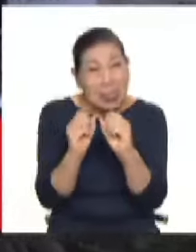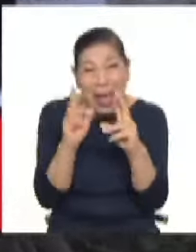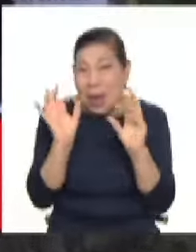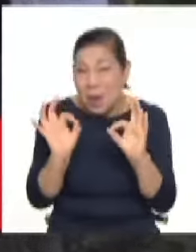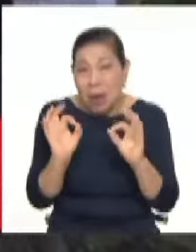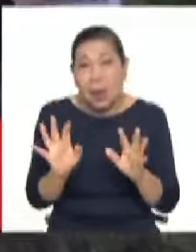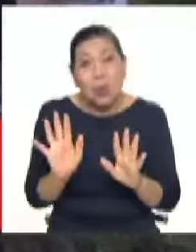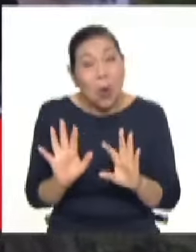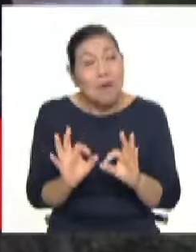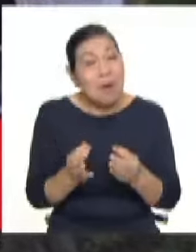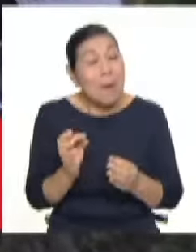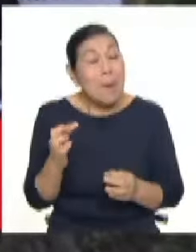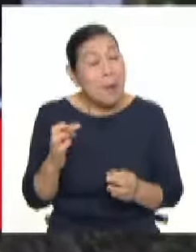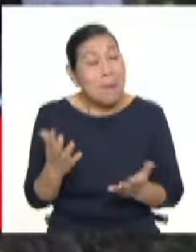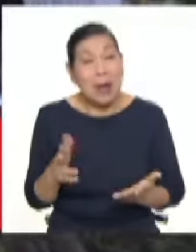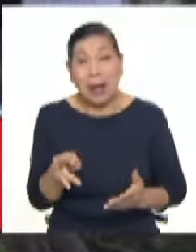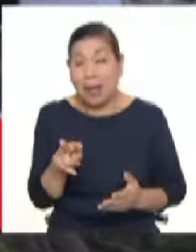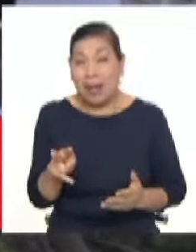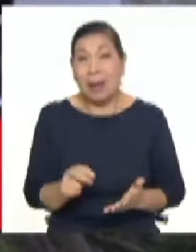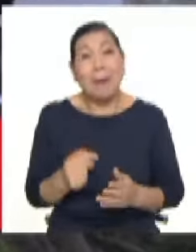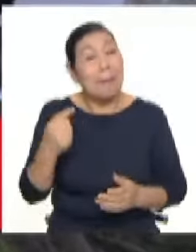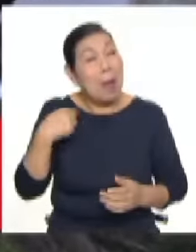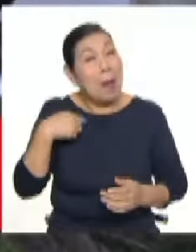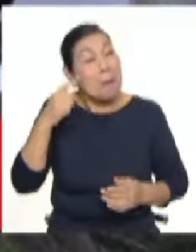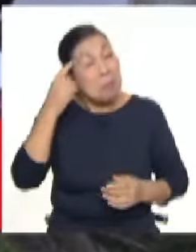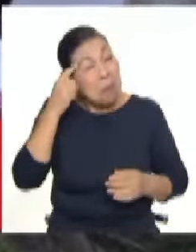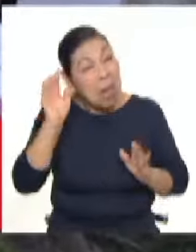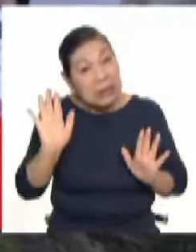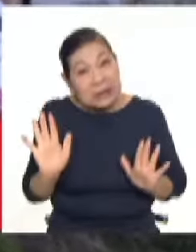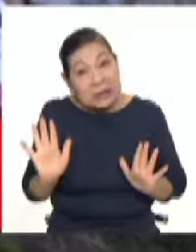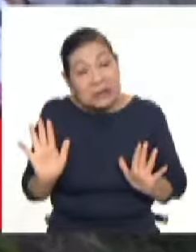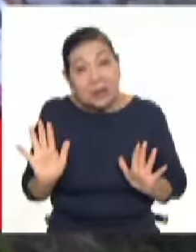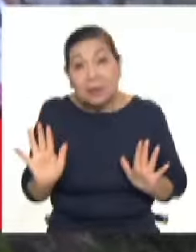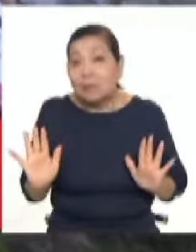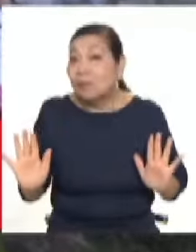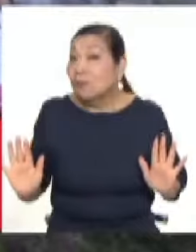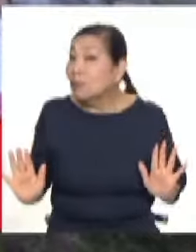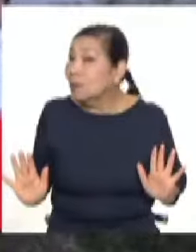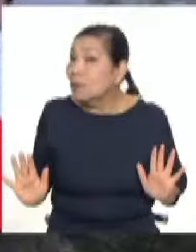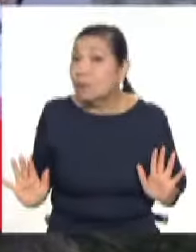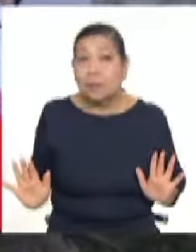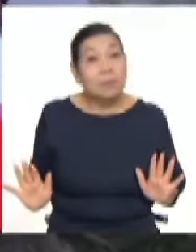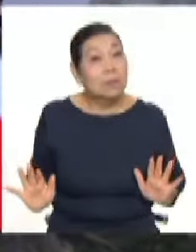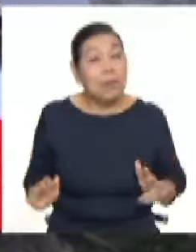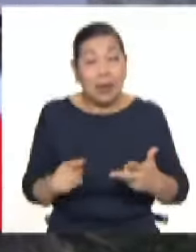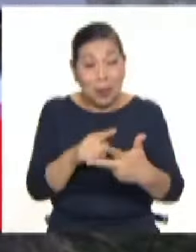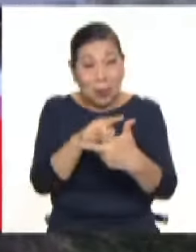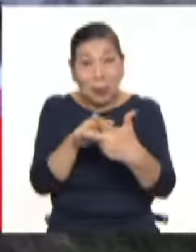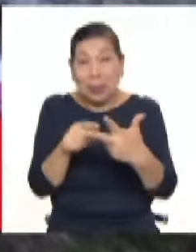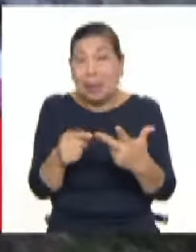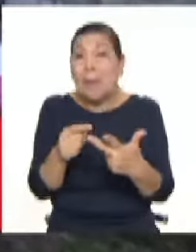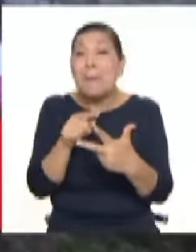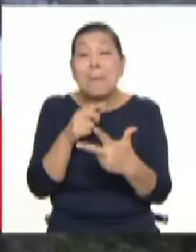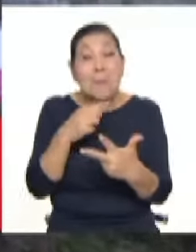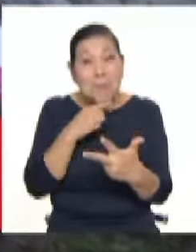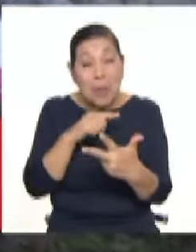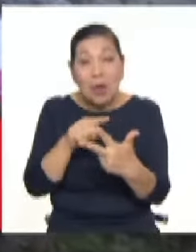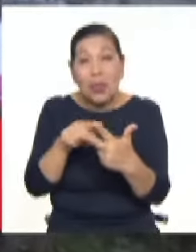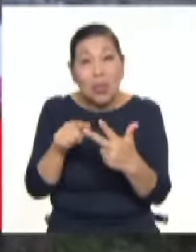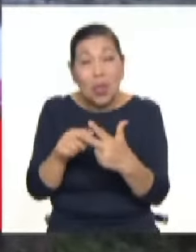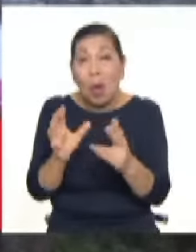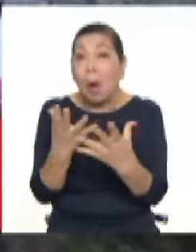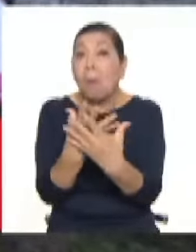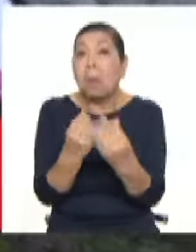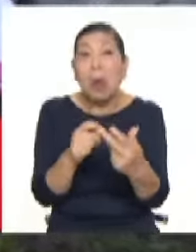que la familia, los padres de Valerie, piensan, ya que hay una coincidencia en que las tres personas, Valerie y sus